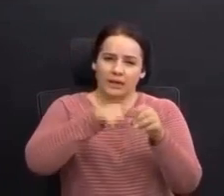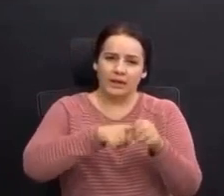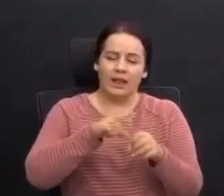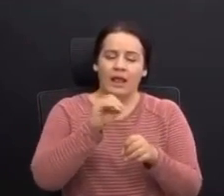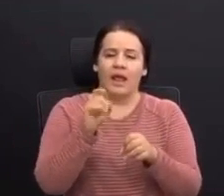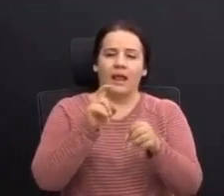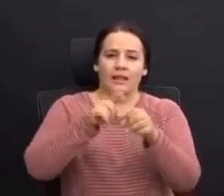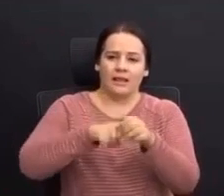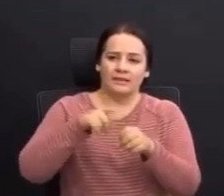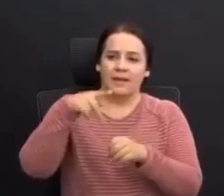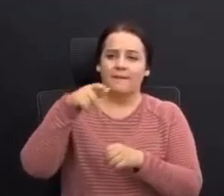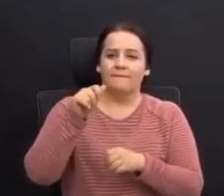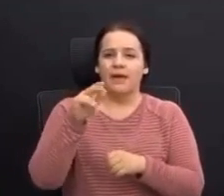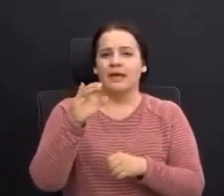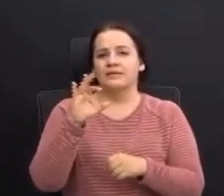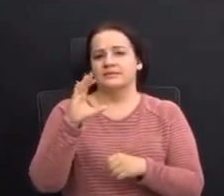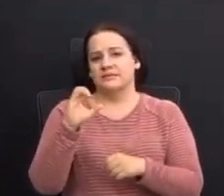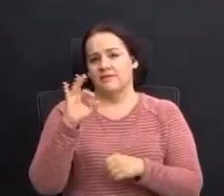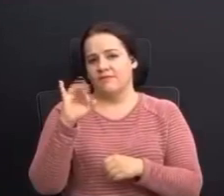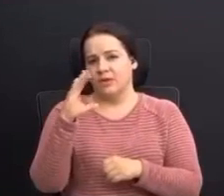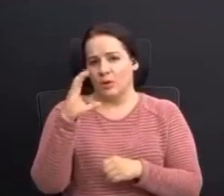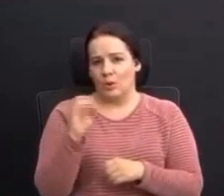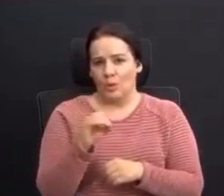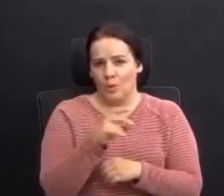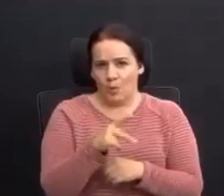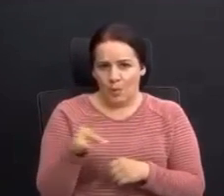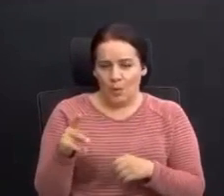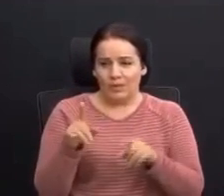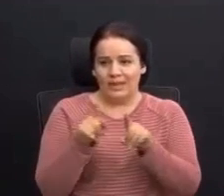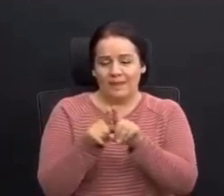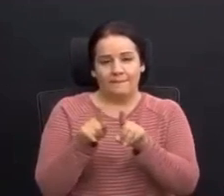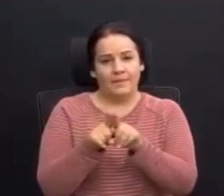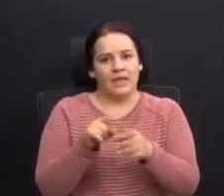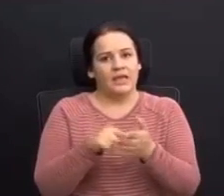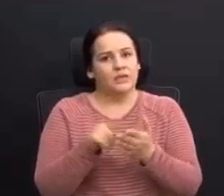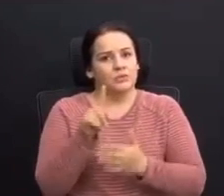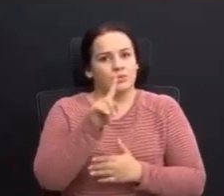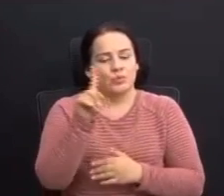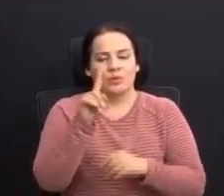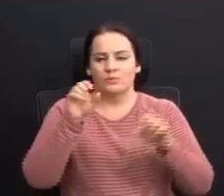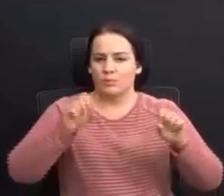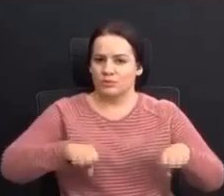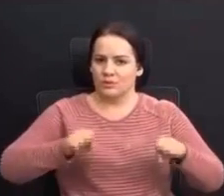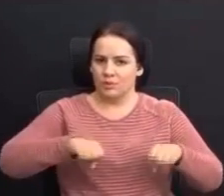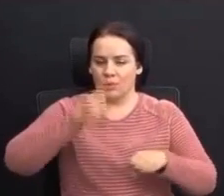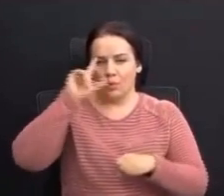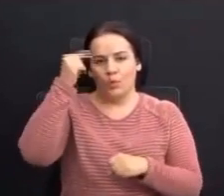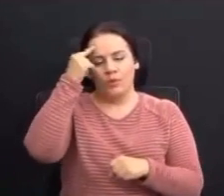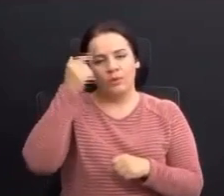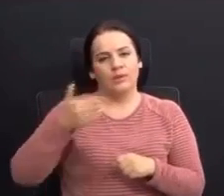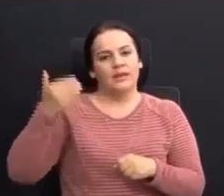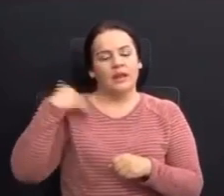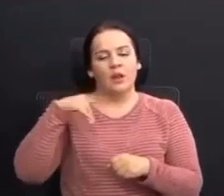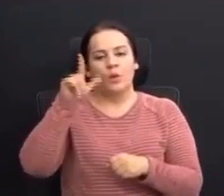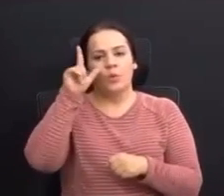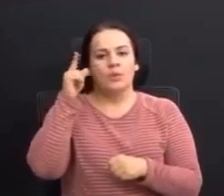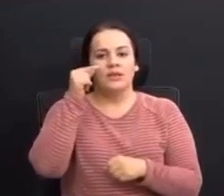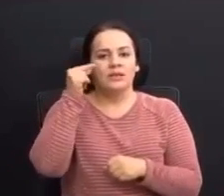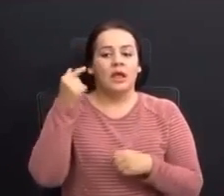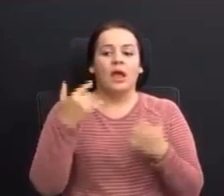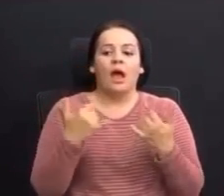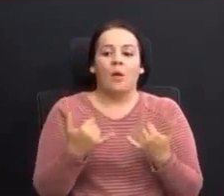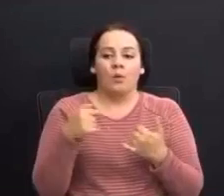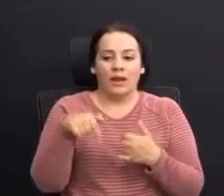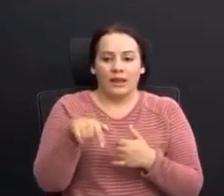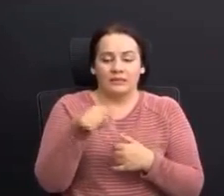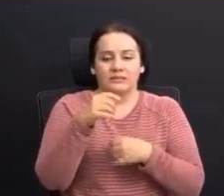Alianza del Pacífico. También eso no ha sido posible en el gobierno anterior de don Guillermo Solís y en este pareciera